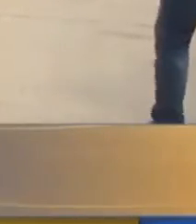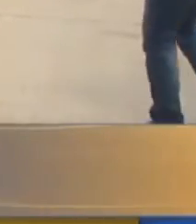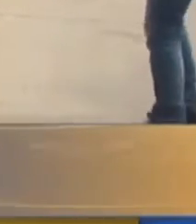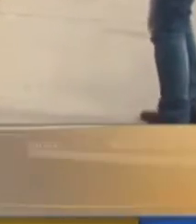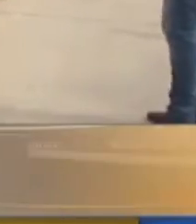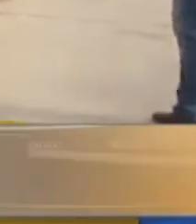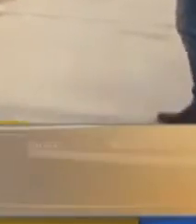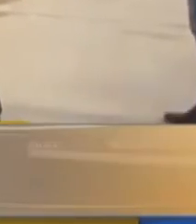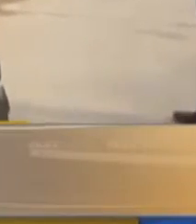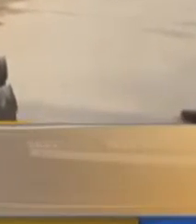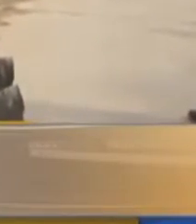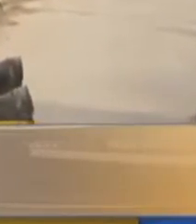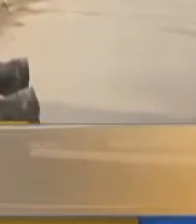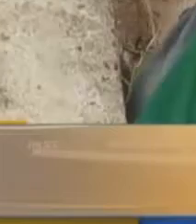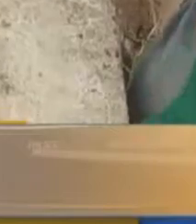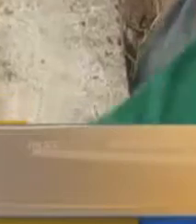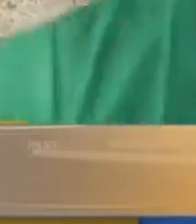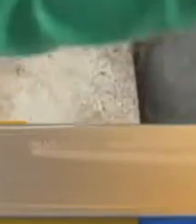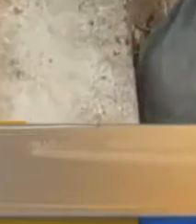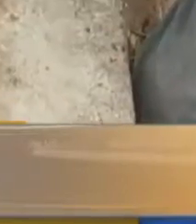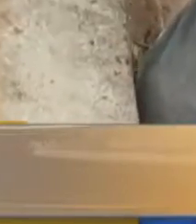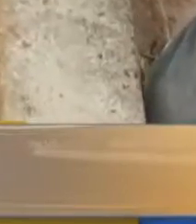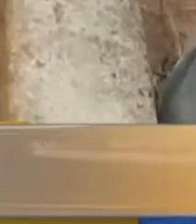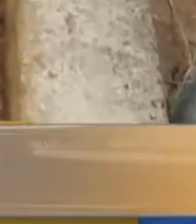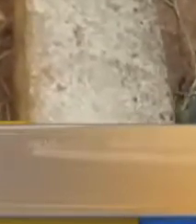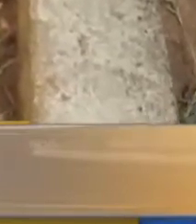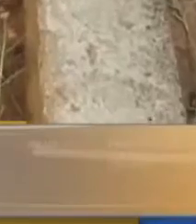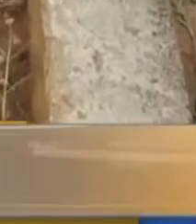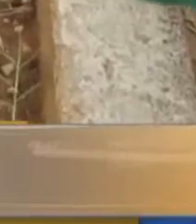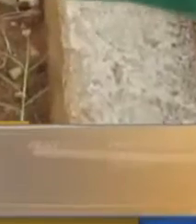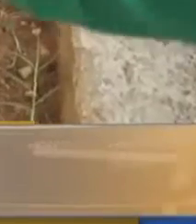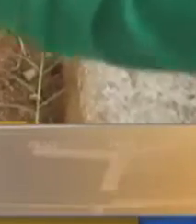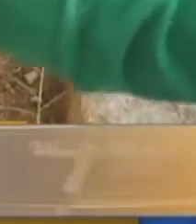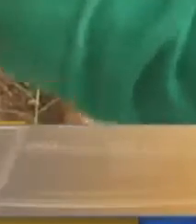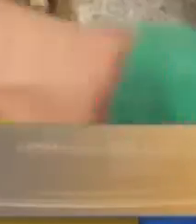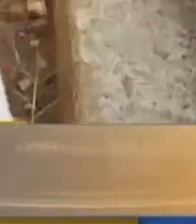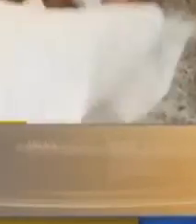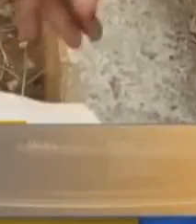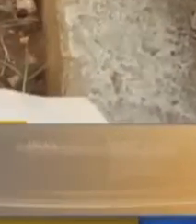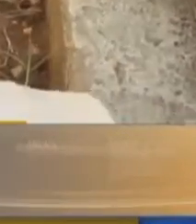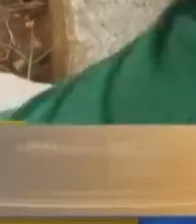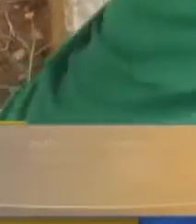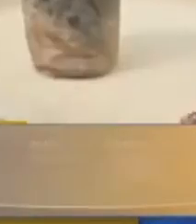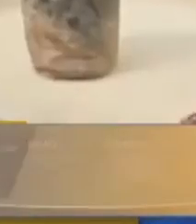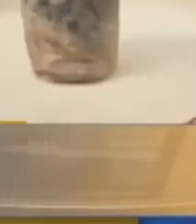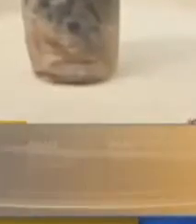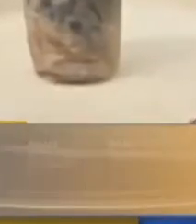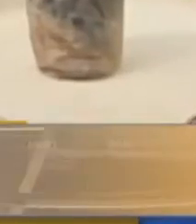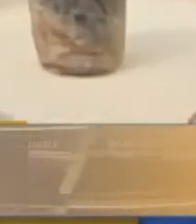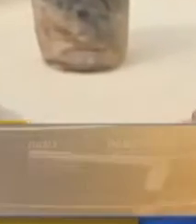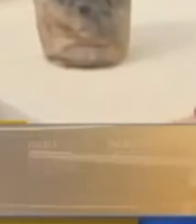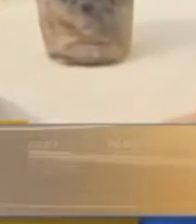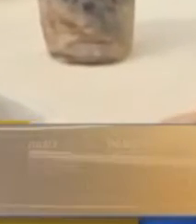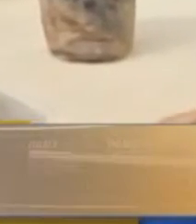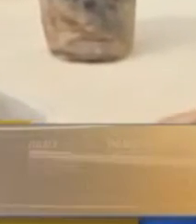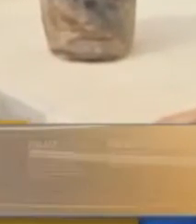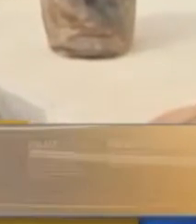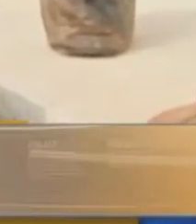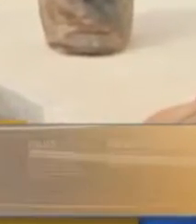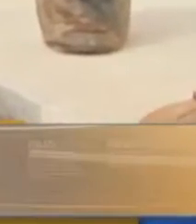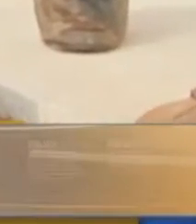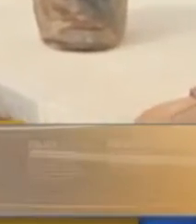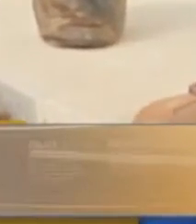la comunidad, Secretaría de Medio Ambiente adelantó arreglos estéticos en zonas verdes desprotegidas de la calle 60 en el barrio Galán.